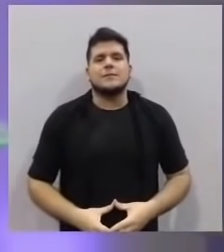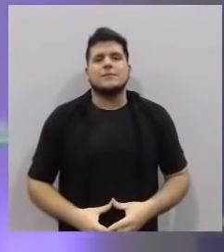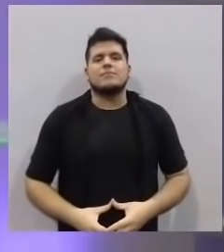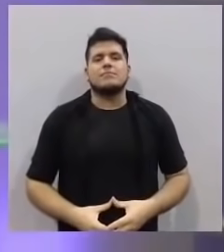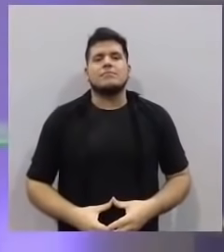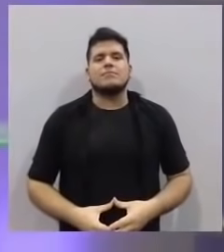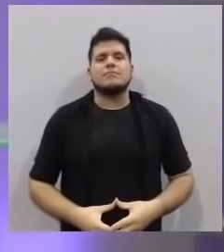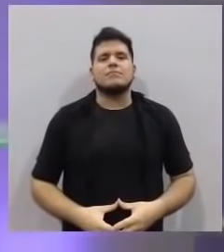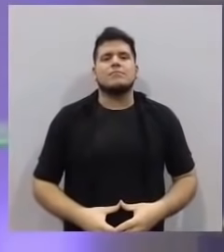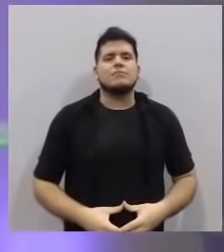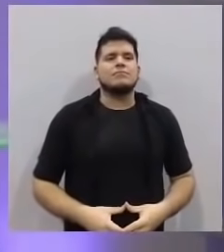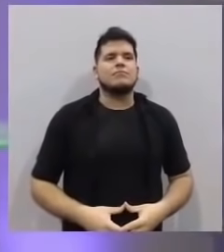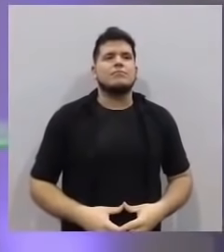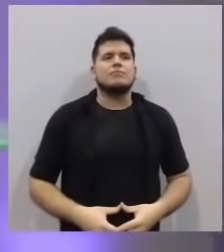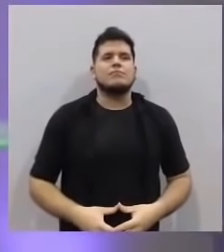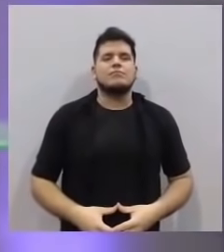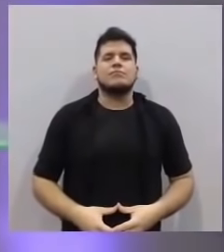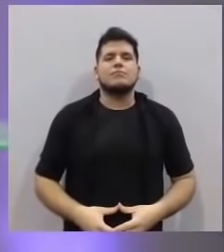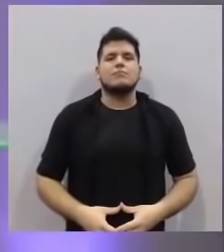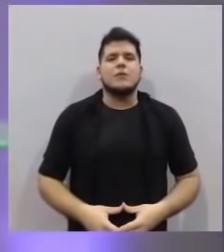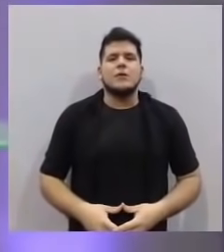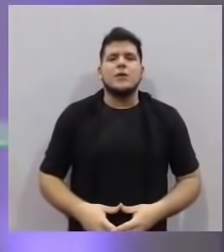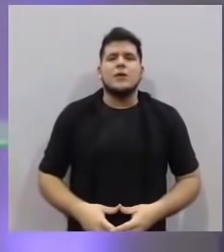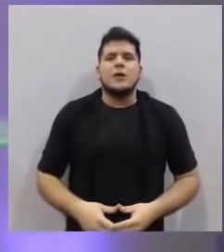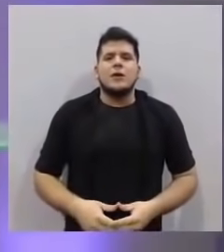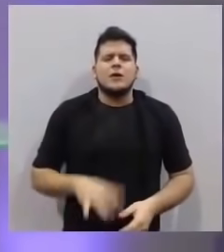hay mucha indignación en el infierno